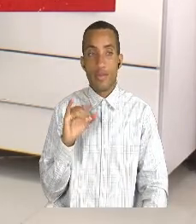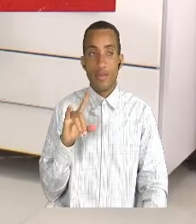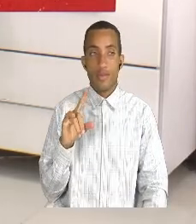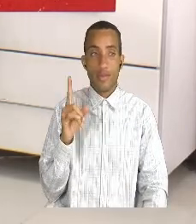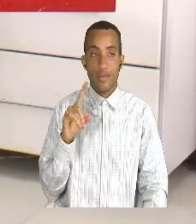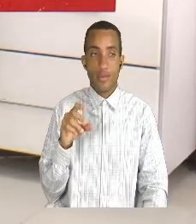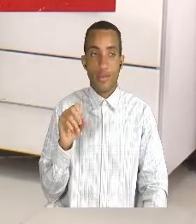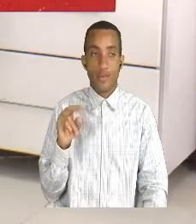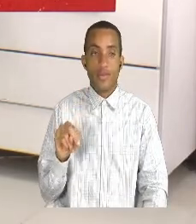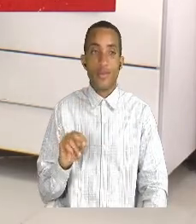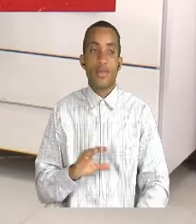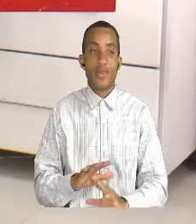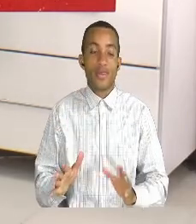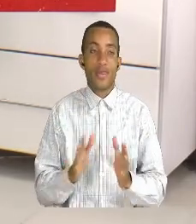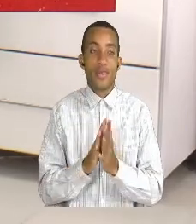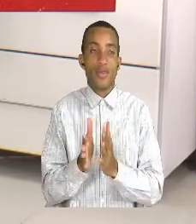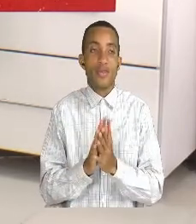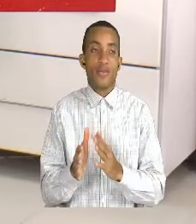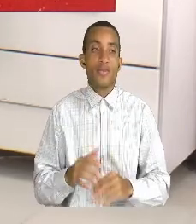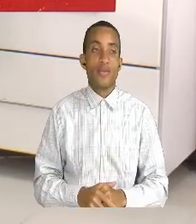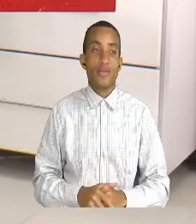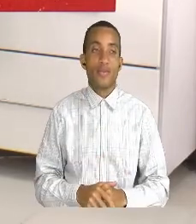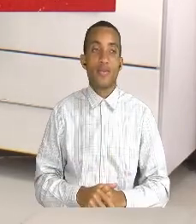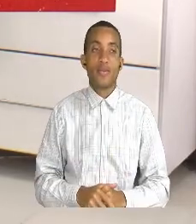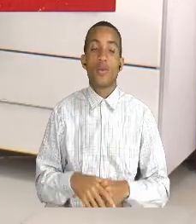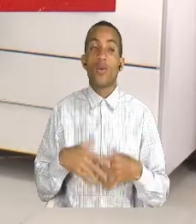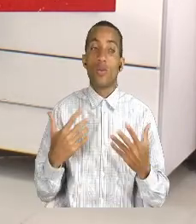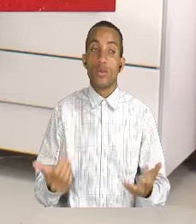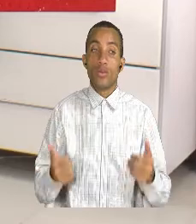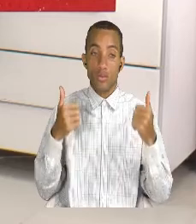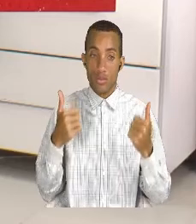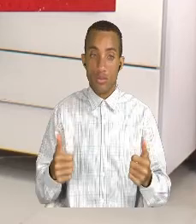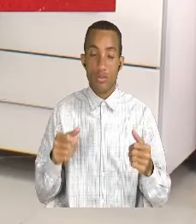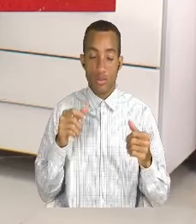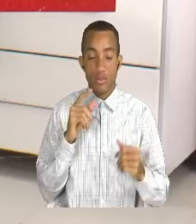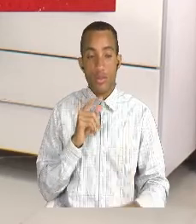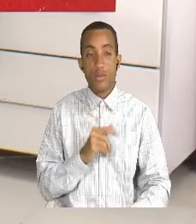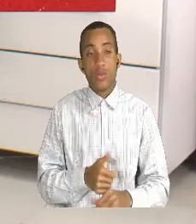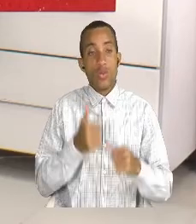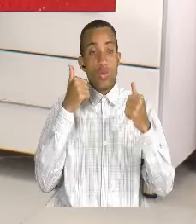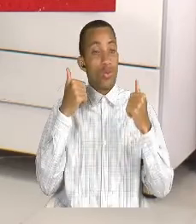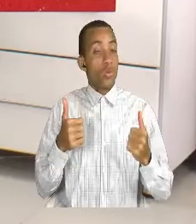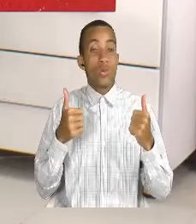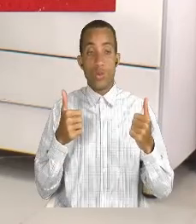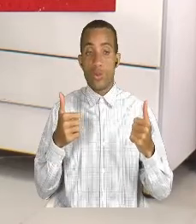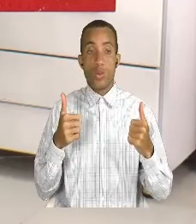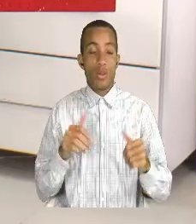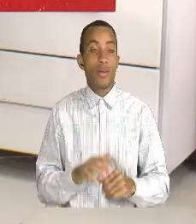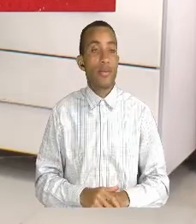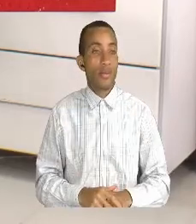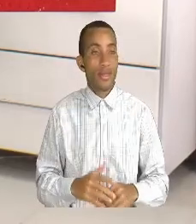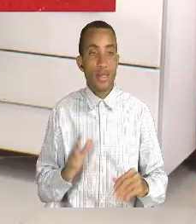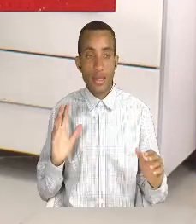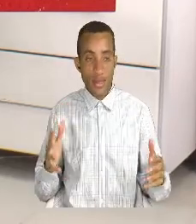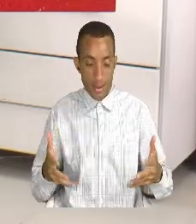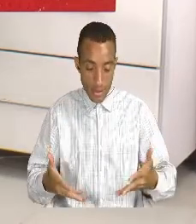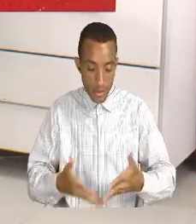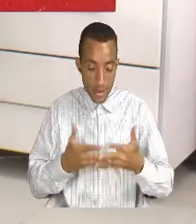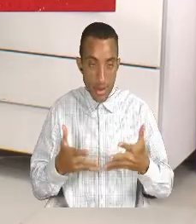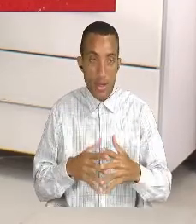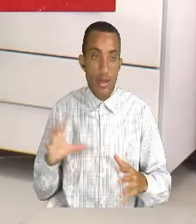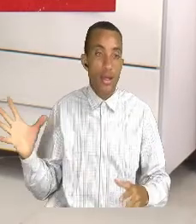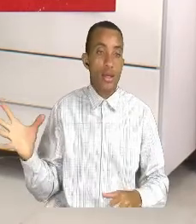me extrañan, caramba. Si no es Sergio, es Wilson, pero uno de los dos. ¿Cómo amaneces? Muy bien, Roche, aquí feliz de estar nuevamente. Ajá. Y con ganas de hacer este arroz de marisco para toda la gente